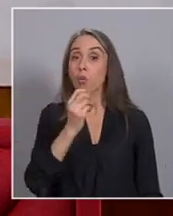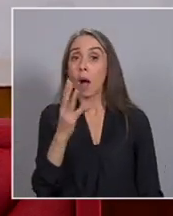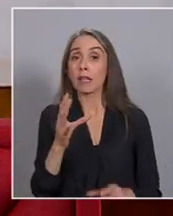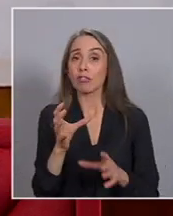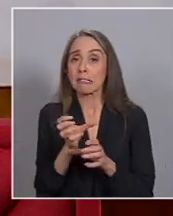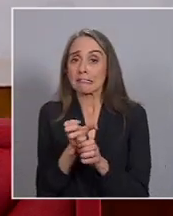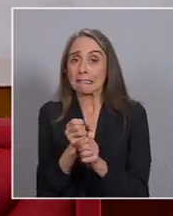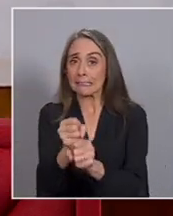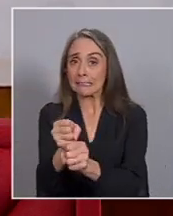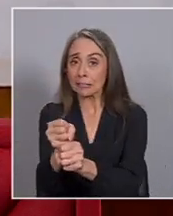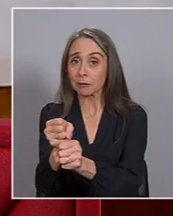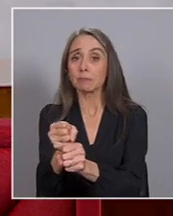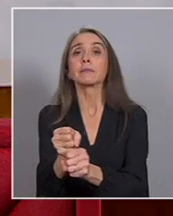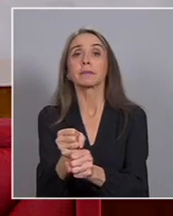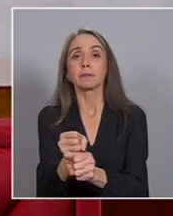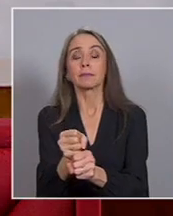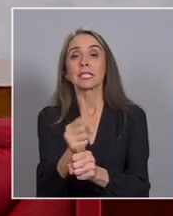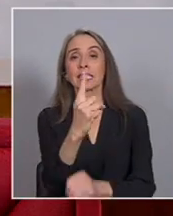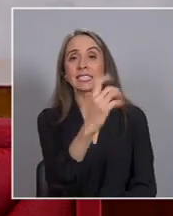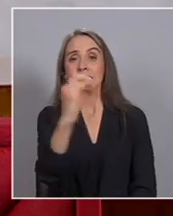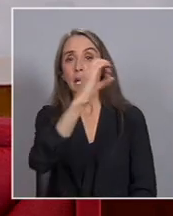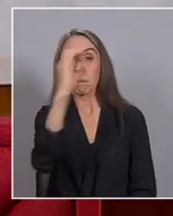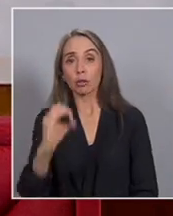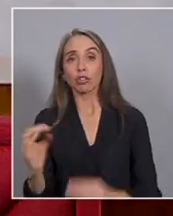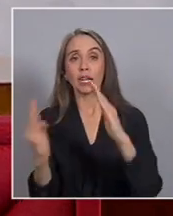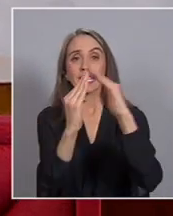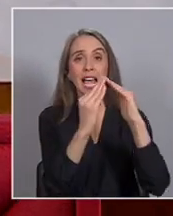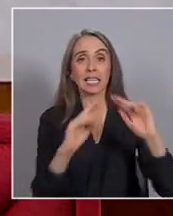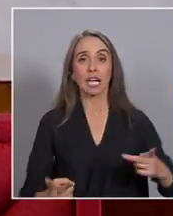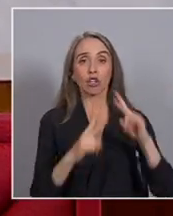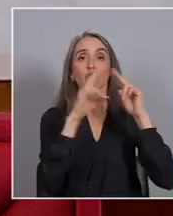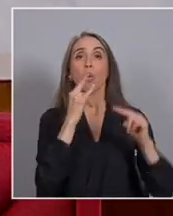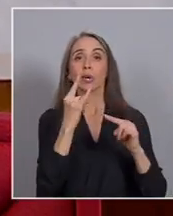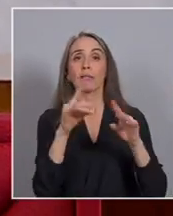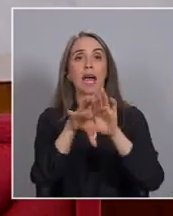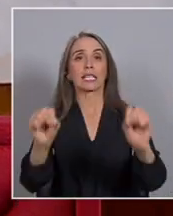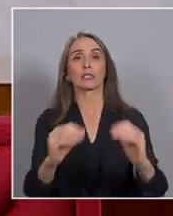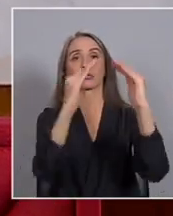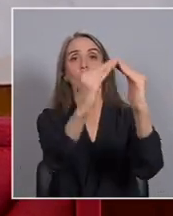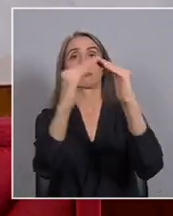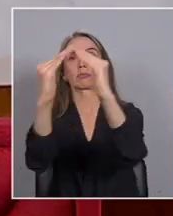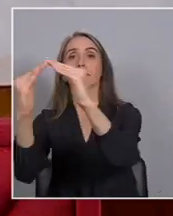apretar, que el 100% de las viviendas de emergencia ya están instaladas.